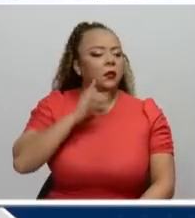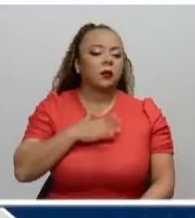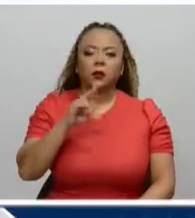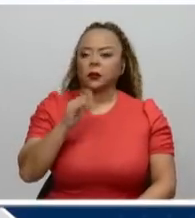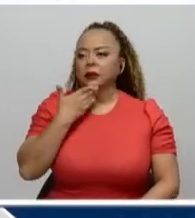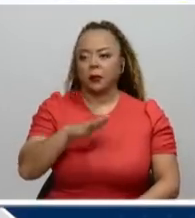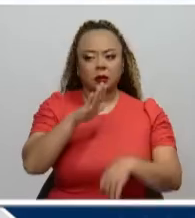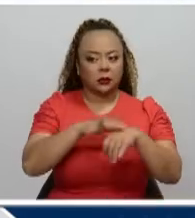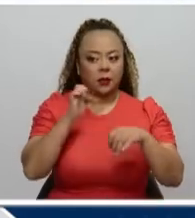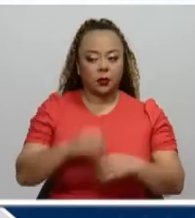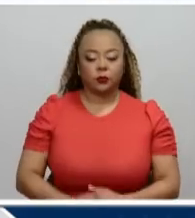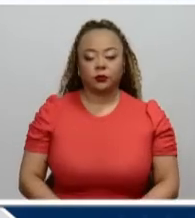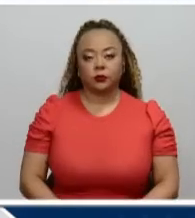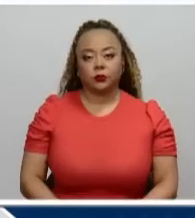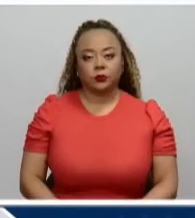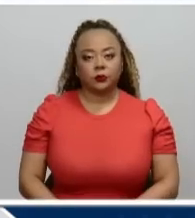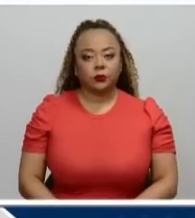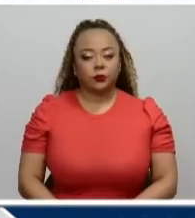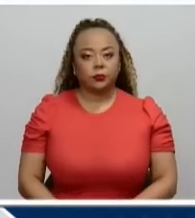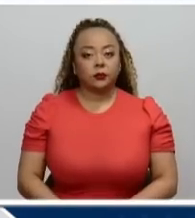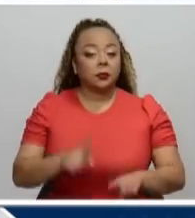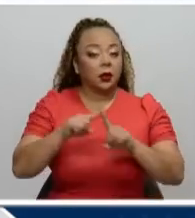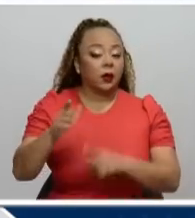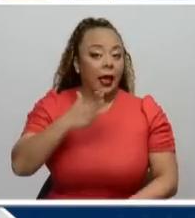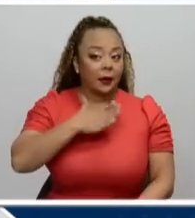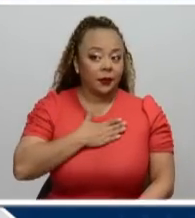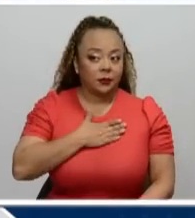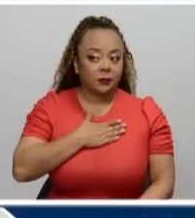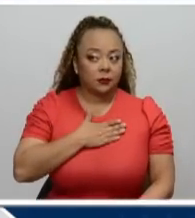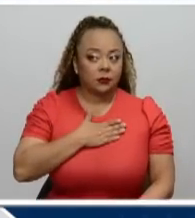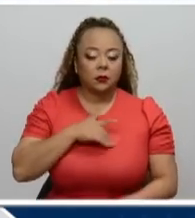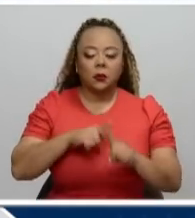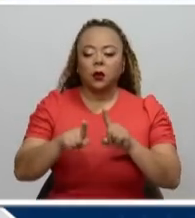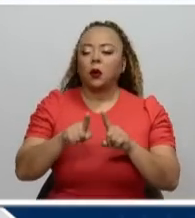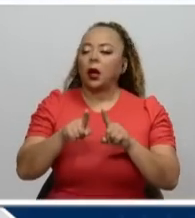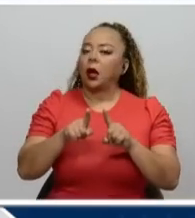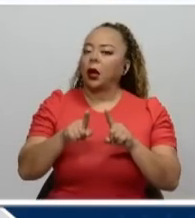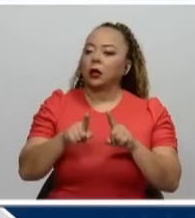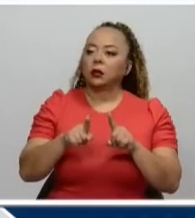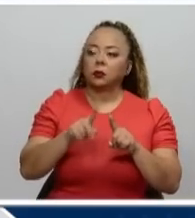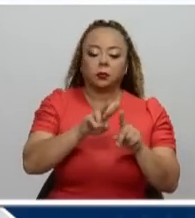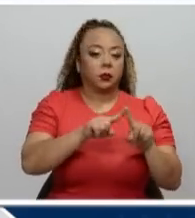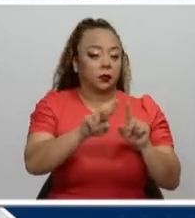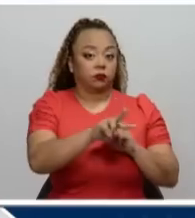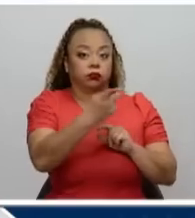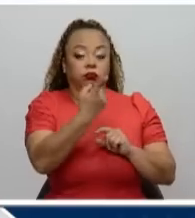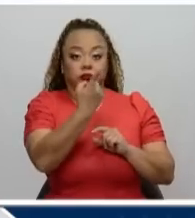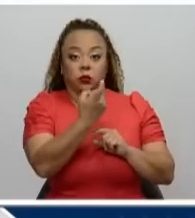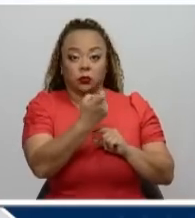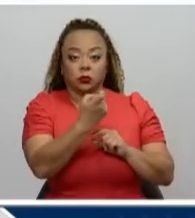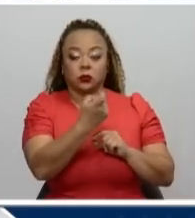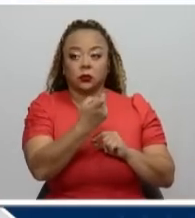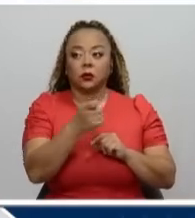está mal el llamado pero a mí digamos en contraposición a las audiencias